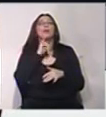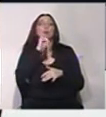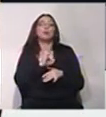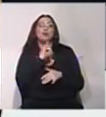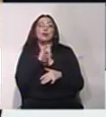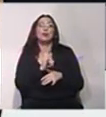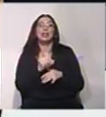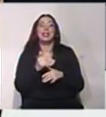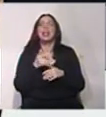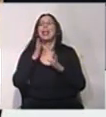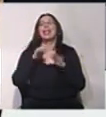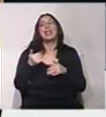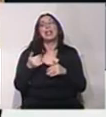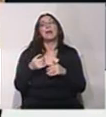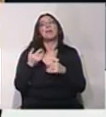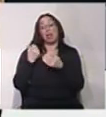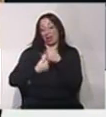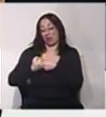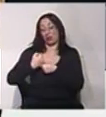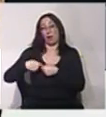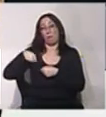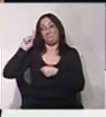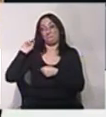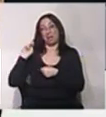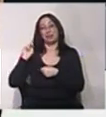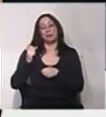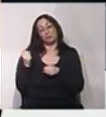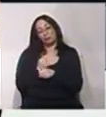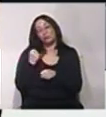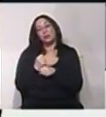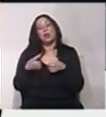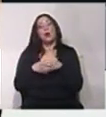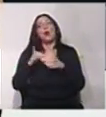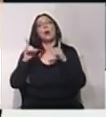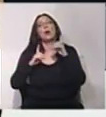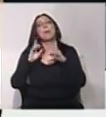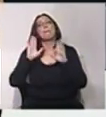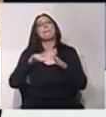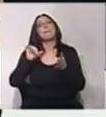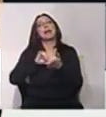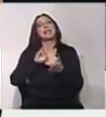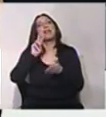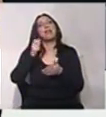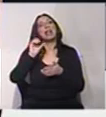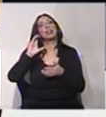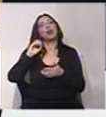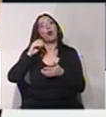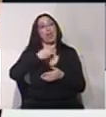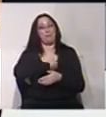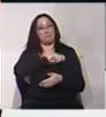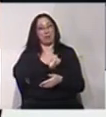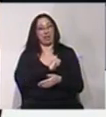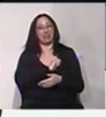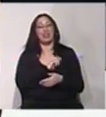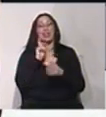la palabra que usaste tú. El año pasado y otros años nosotros estamos trabajando con la Universidad del País Vasco, ¿sí?, en España. Y